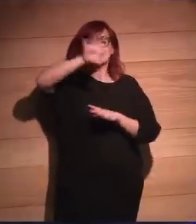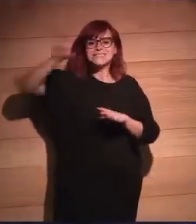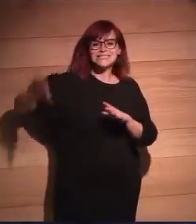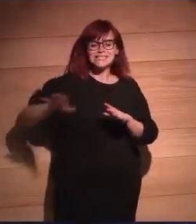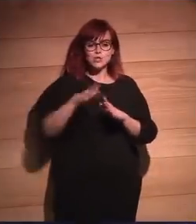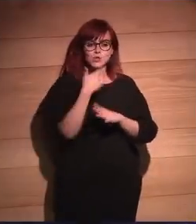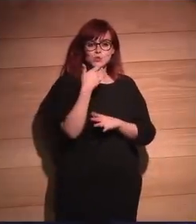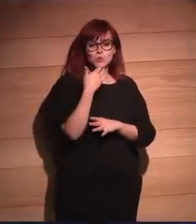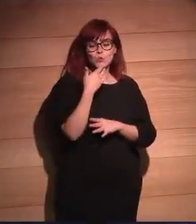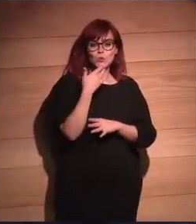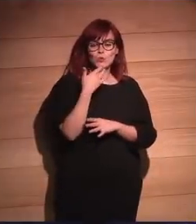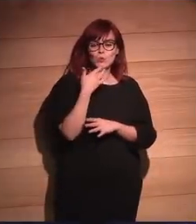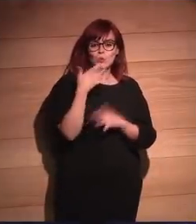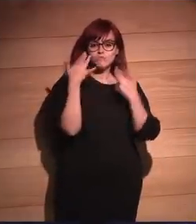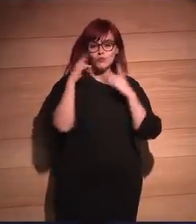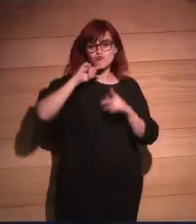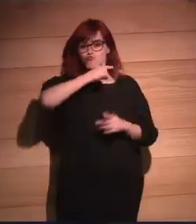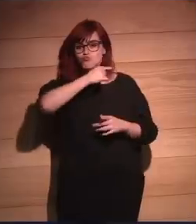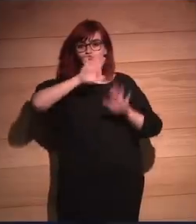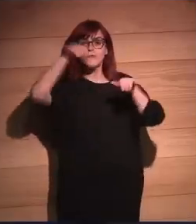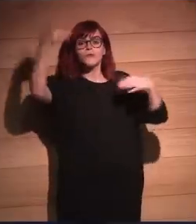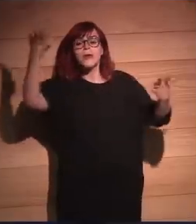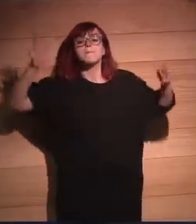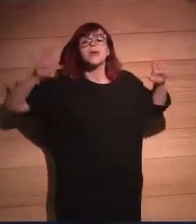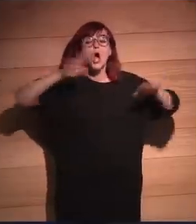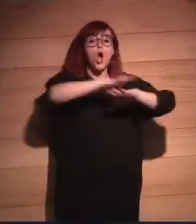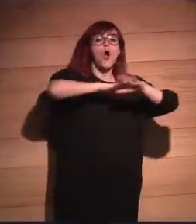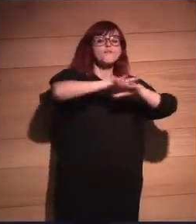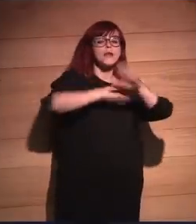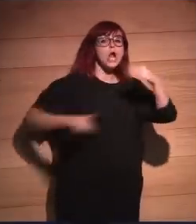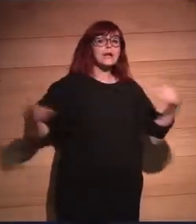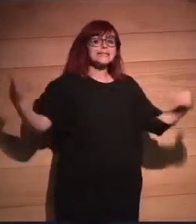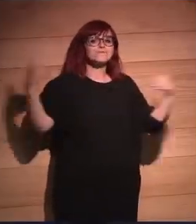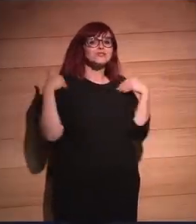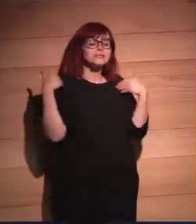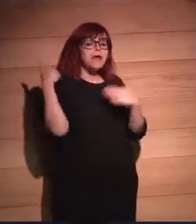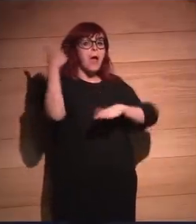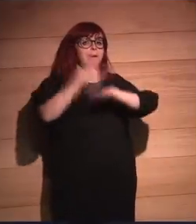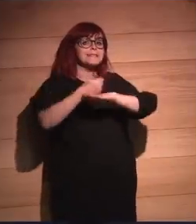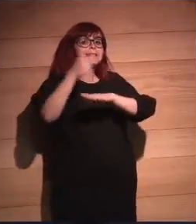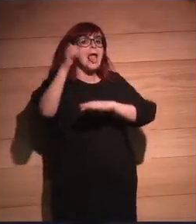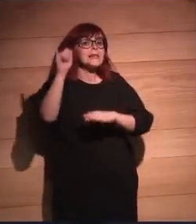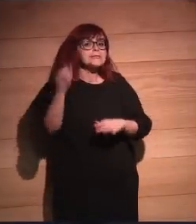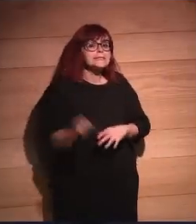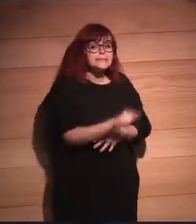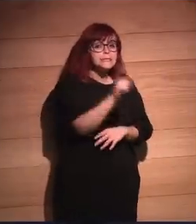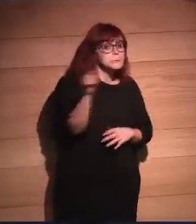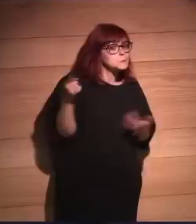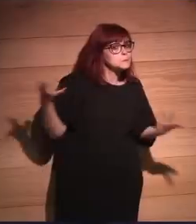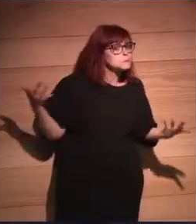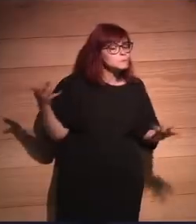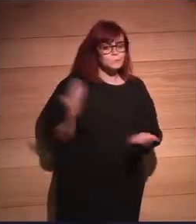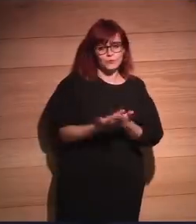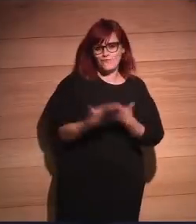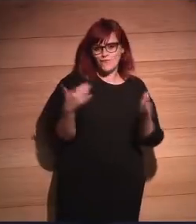países en Rusia y tal. Ahora, ¿hay un gobierno detrás? Pues eso no lo ha podido demostrar tampoco